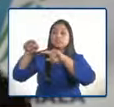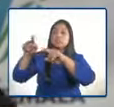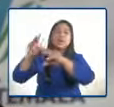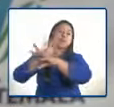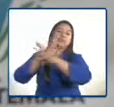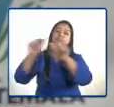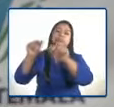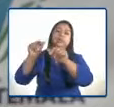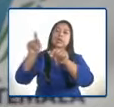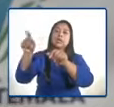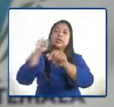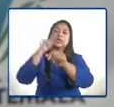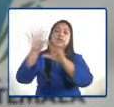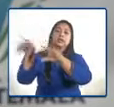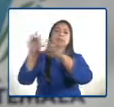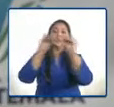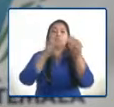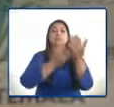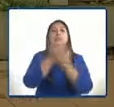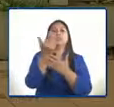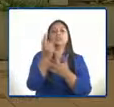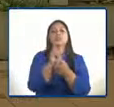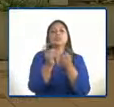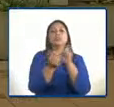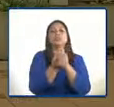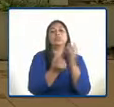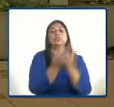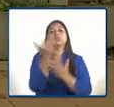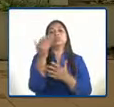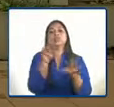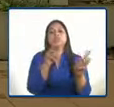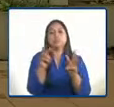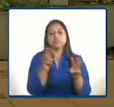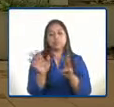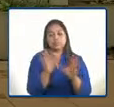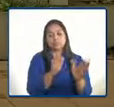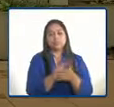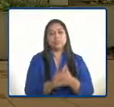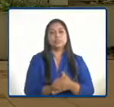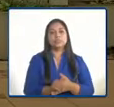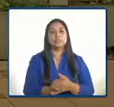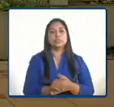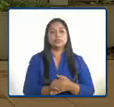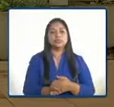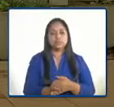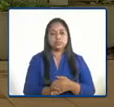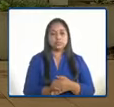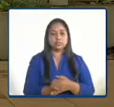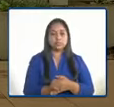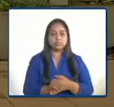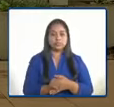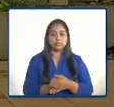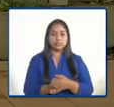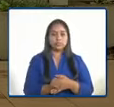y se pasarán todos al nuevo modelo. Hay una repregunta de la periodista. Sí. Primero, sí, me